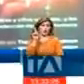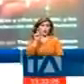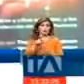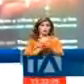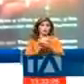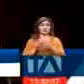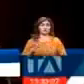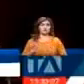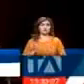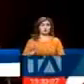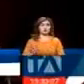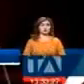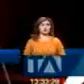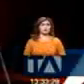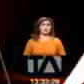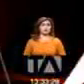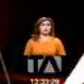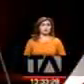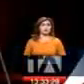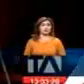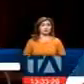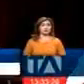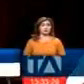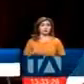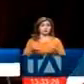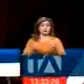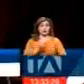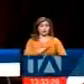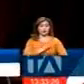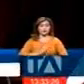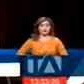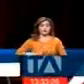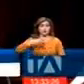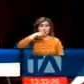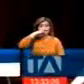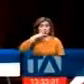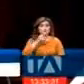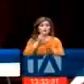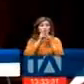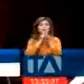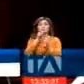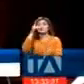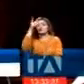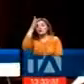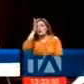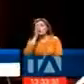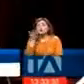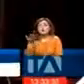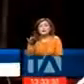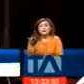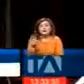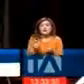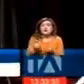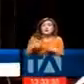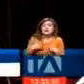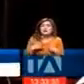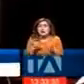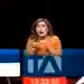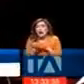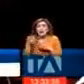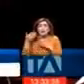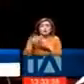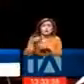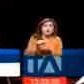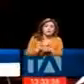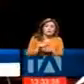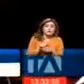religión. El aborto es equivalente al sacrificio de niños. ¿Cómo responde Dios? Si no hay un verdadero arrepentimiento, cambia la política y la